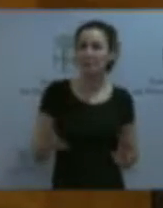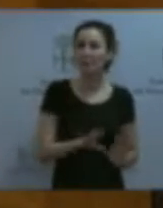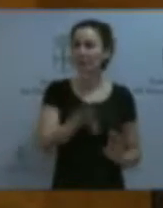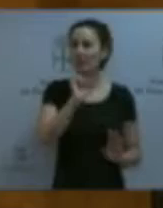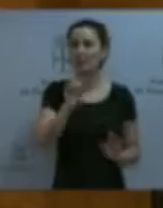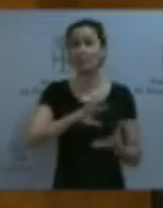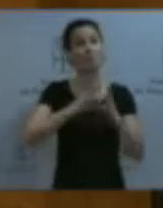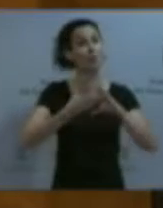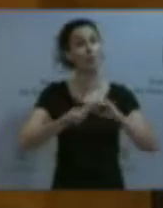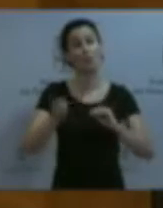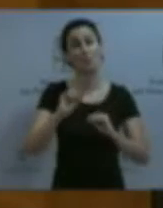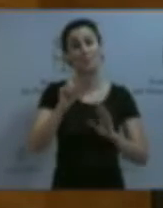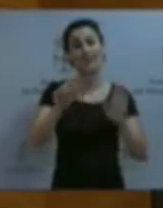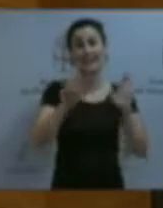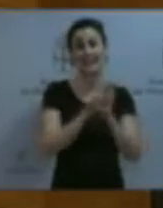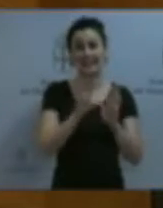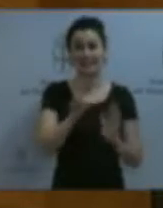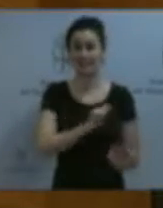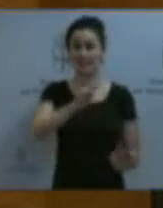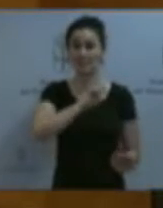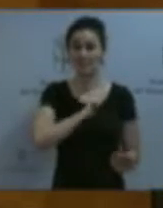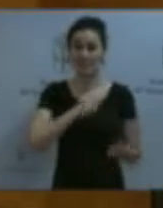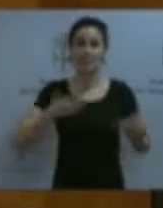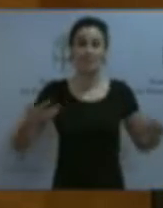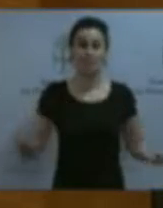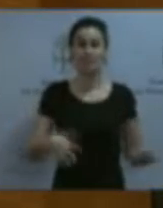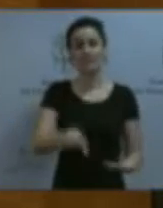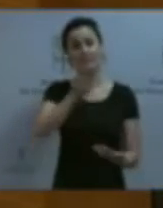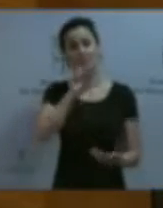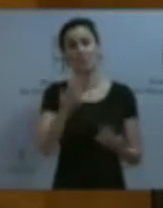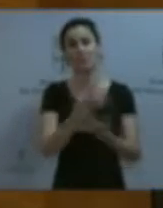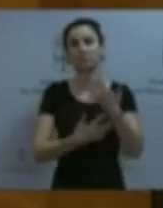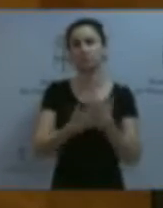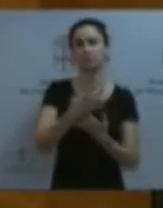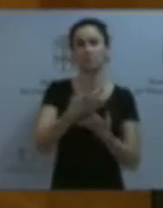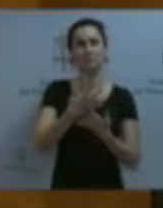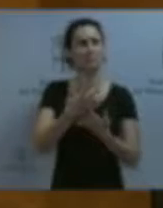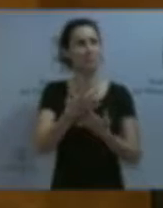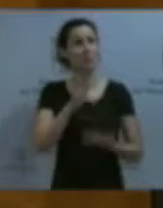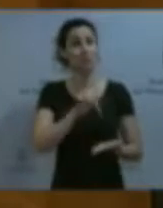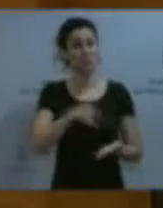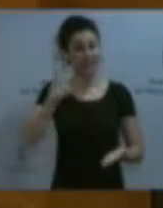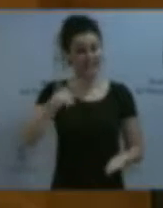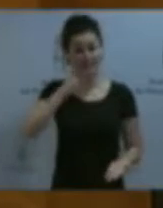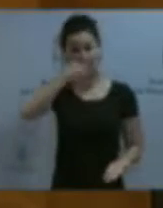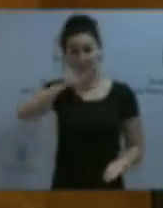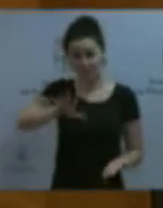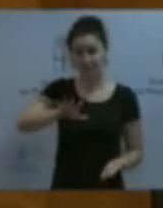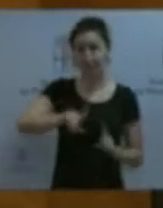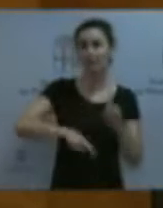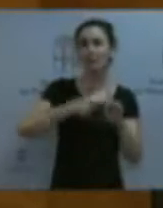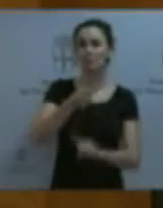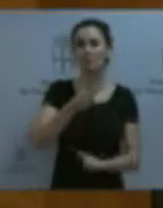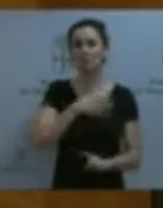aplica bien la legislación estatal. Entendemos que pudiera haber confusión, pero una vez que se denuncia, creemos que llega a su función